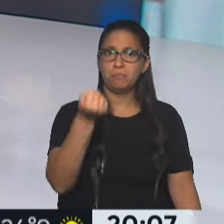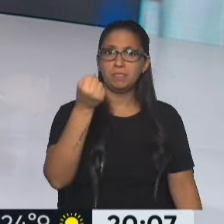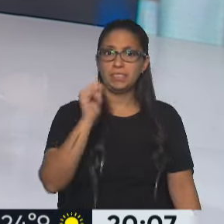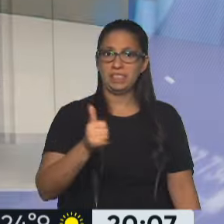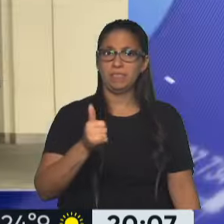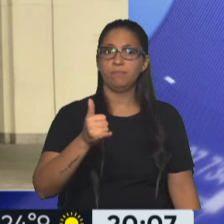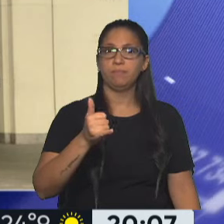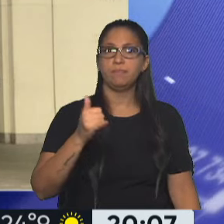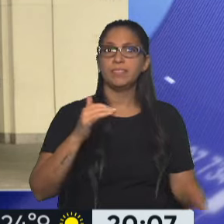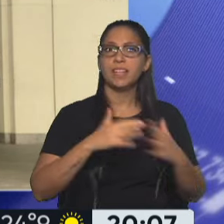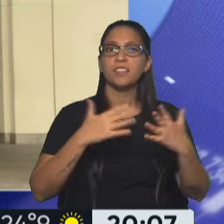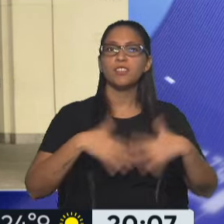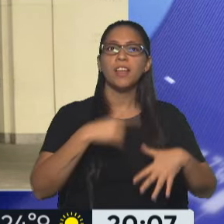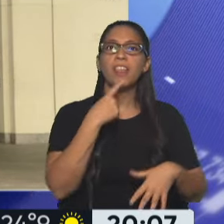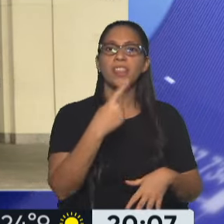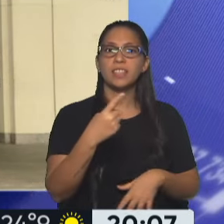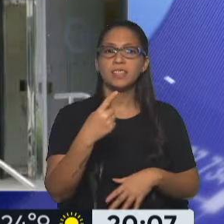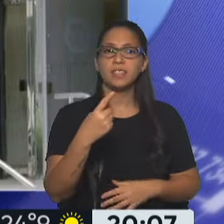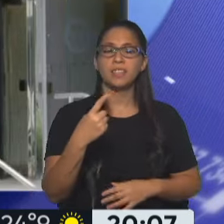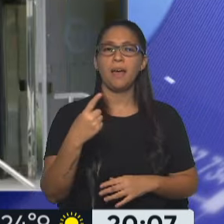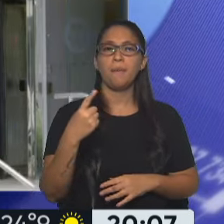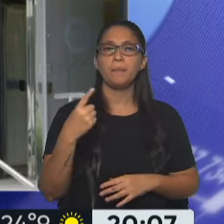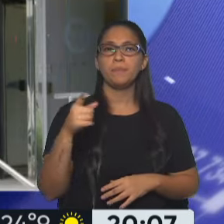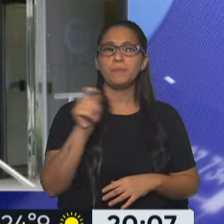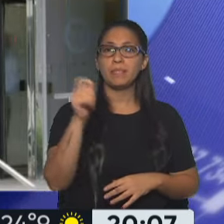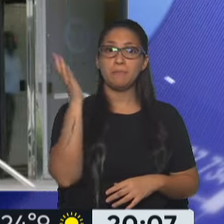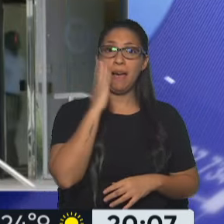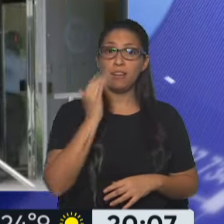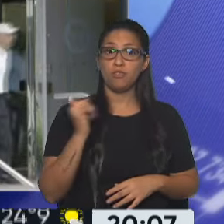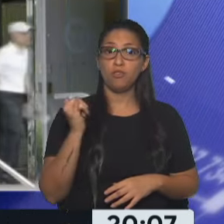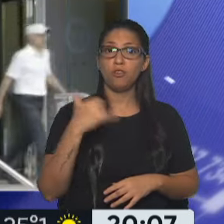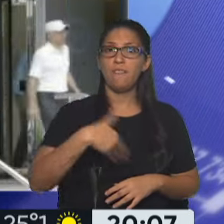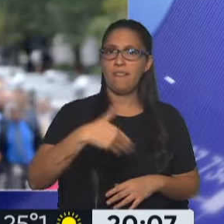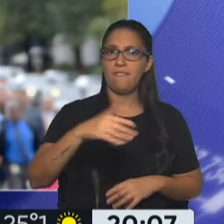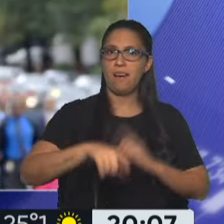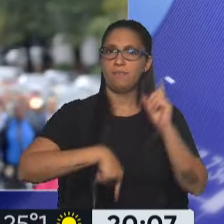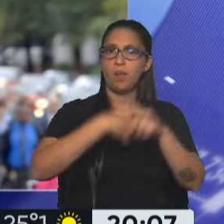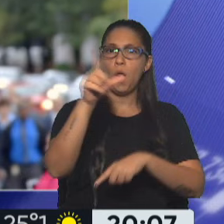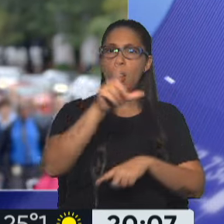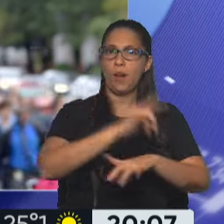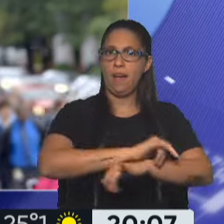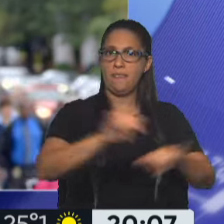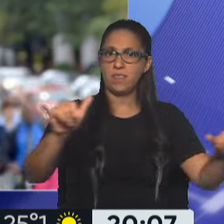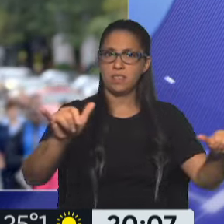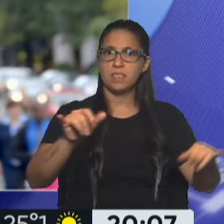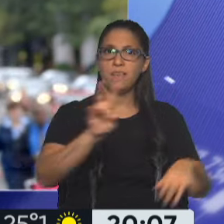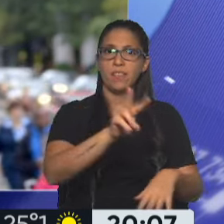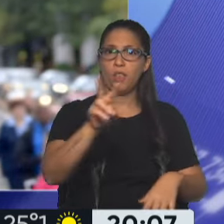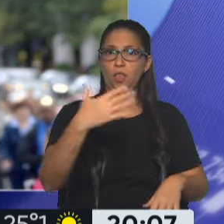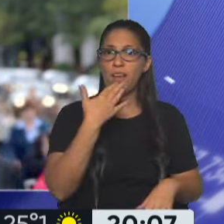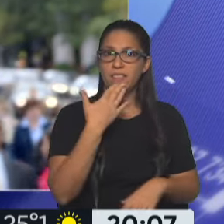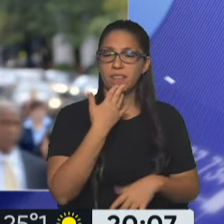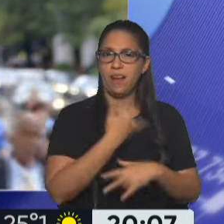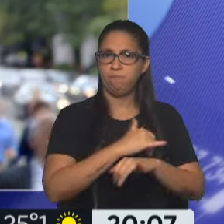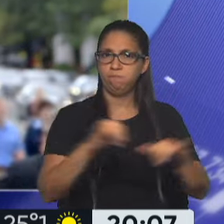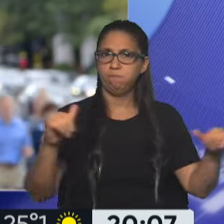Casa Rosada, el dato del superávit de marzo lo van a anunciar el próximo lunes 22 de abril.